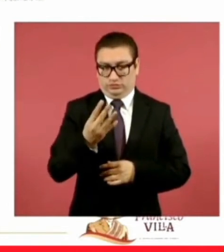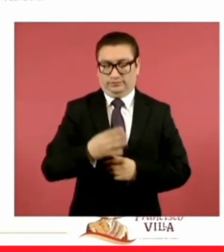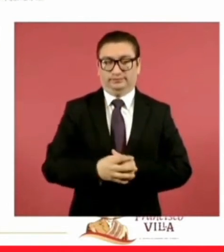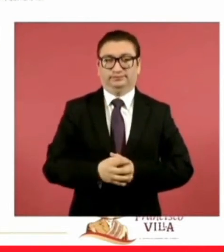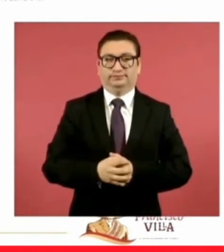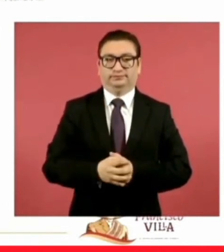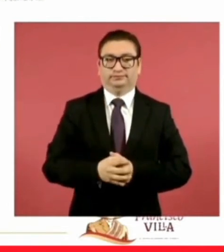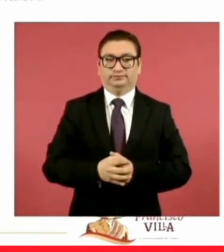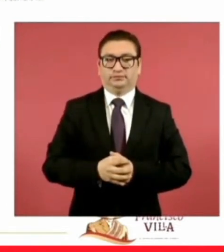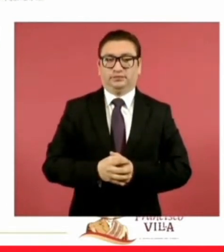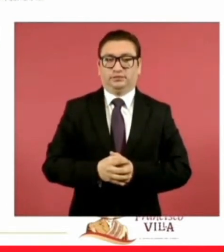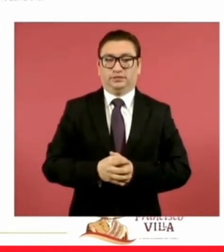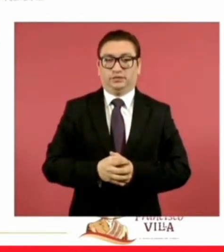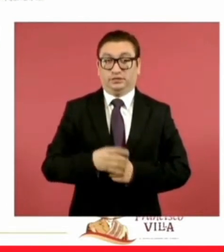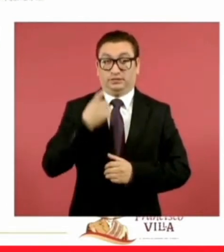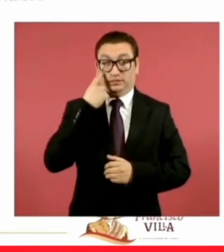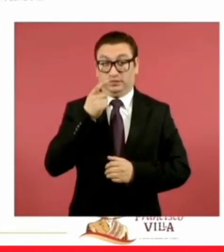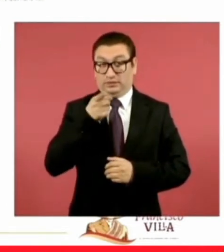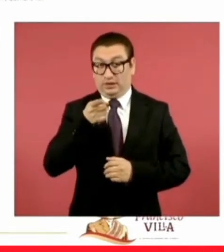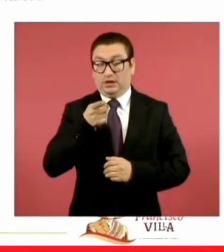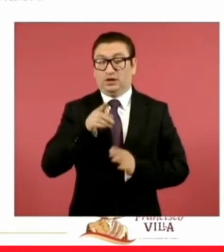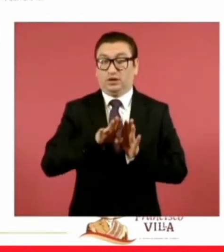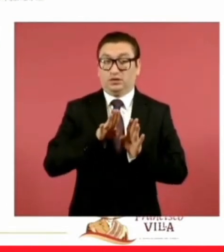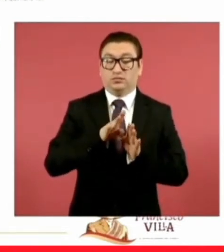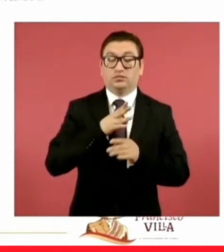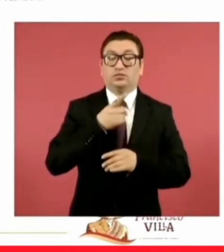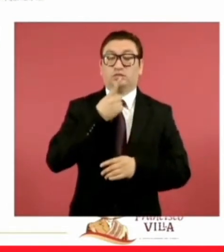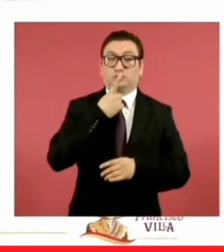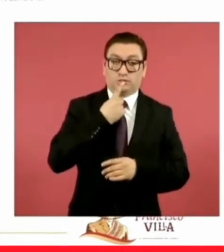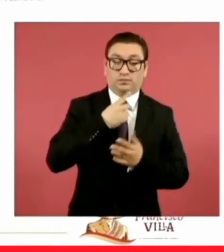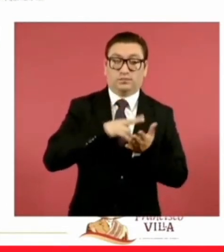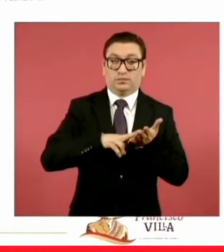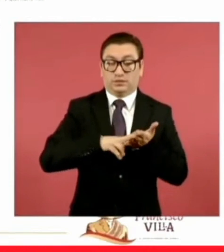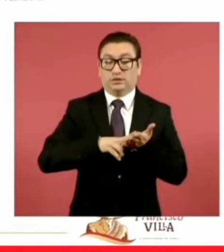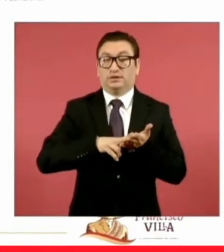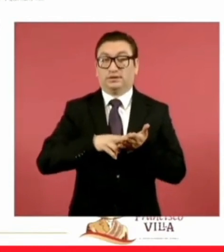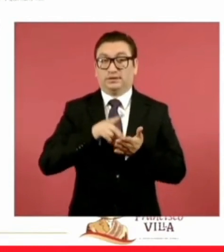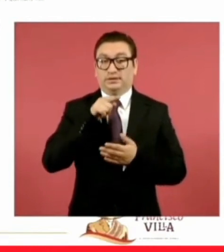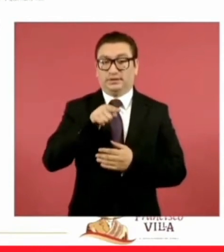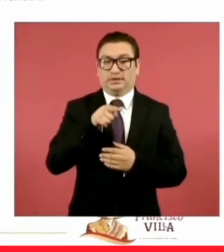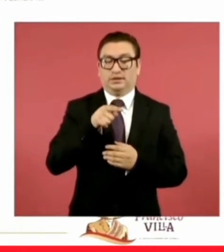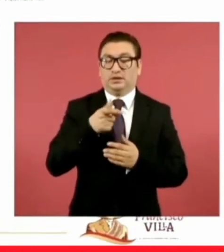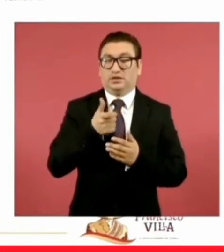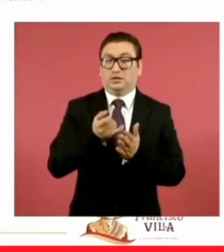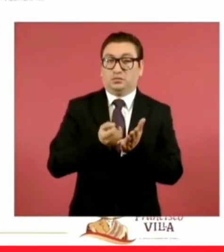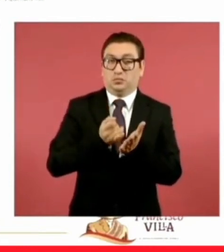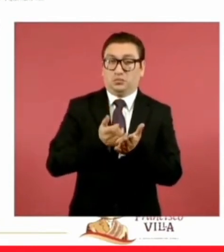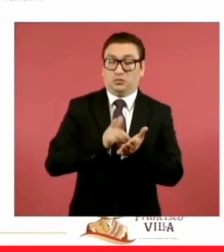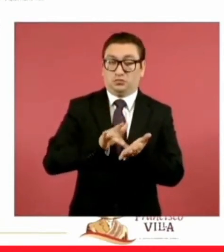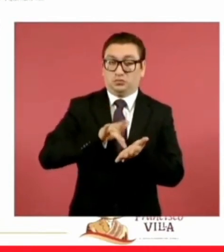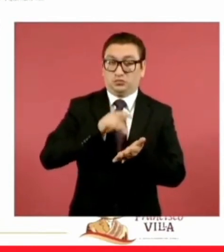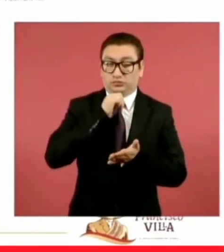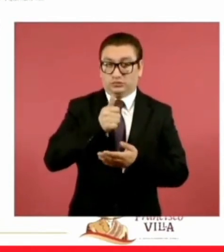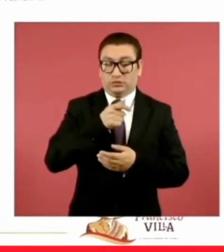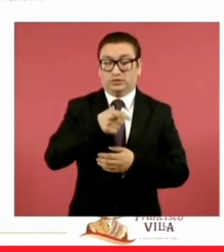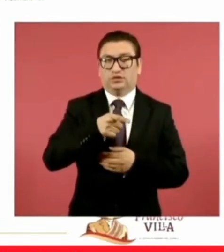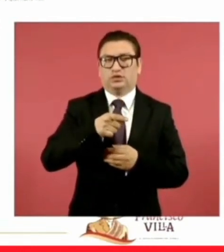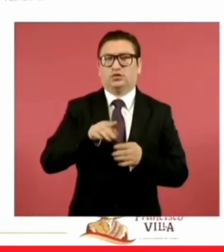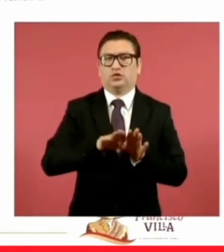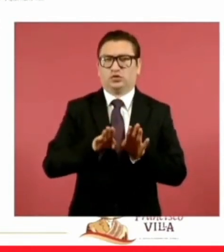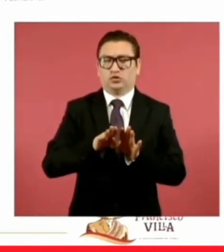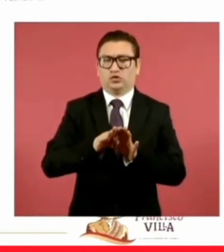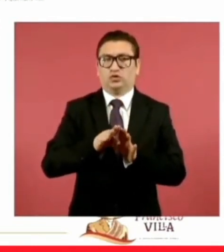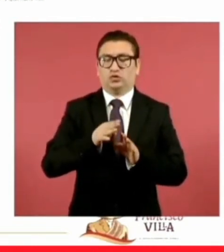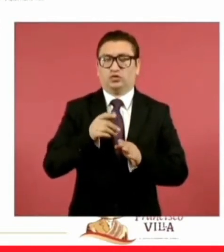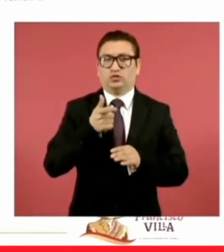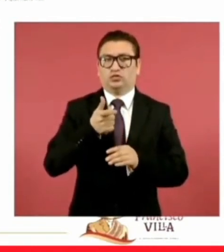$2.84. Aquí, ojo, pues tanto en regular como en premium, en donde no ha habido incentivos fiscales últimamente, se están